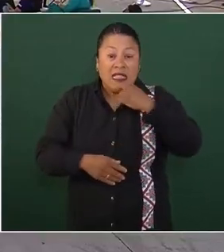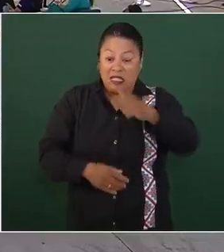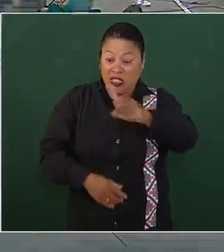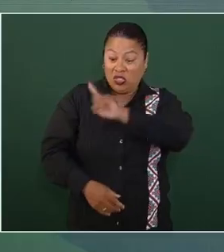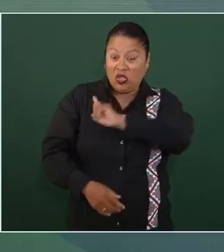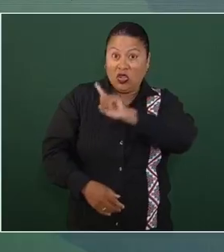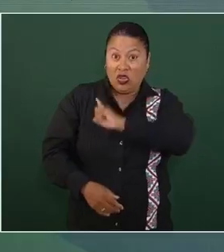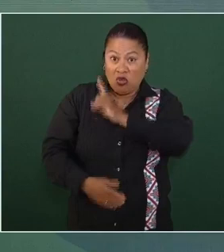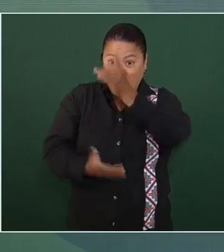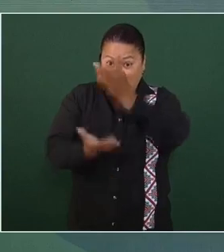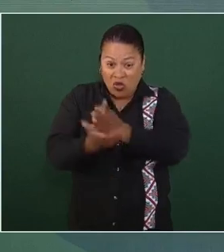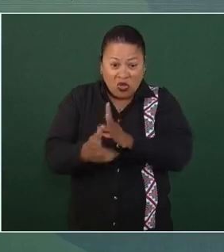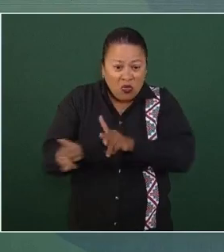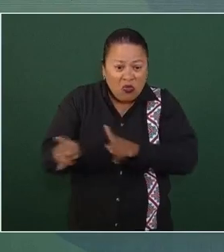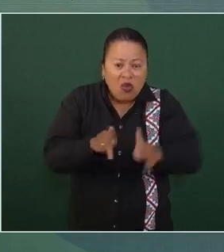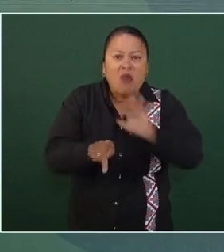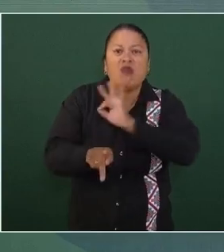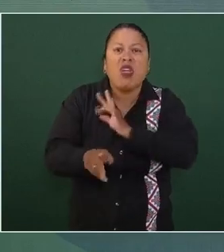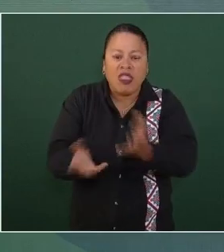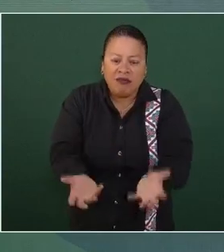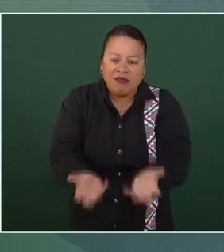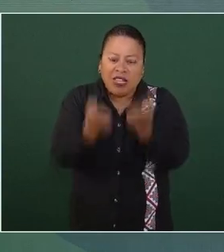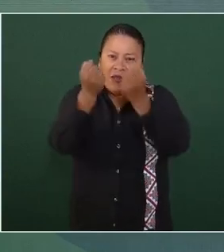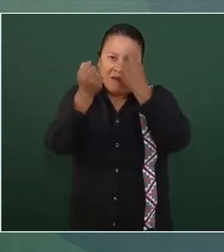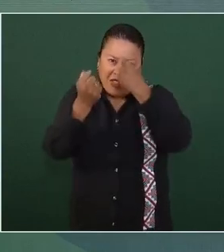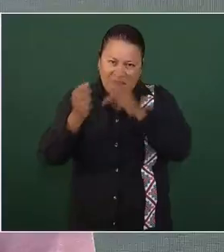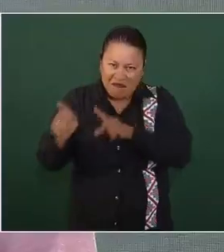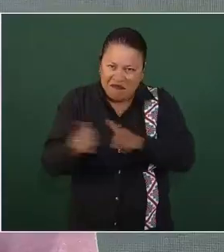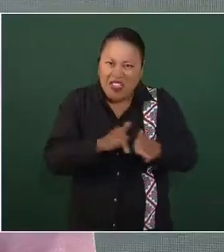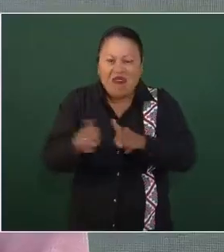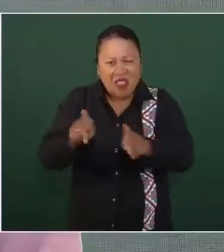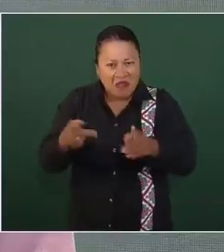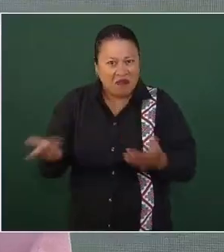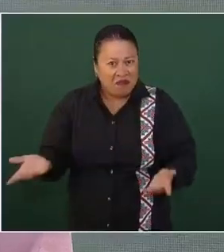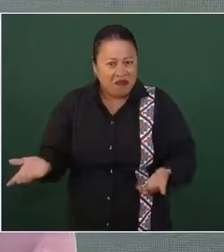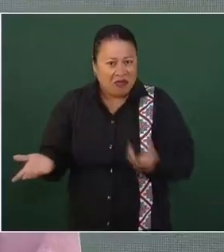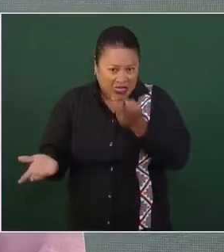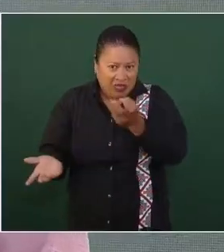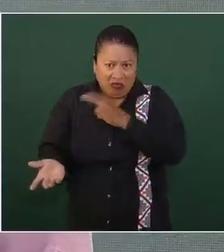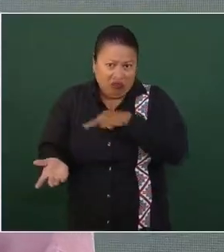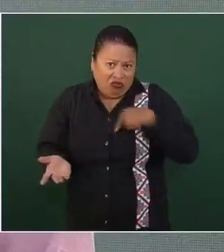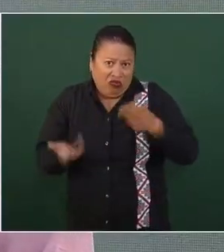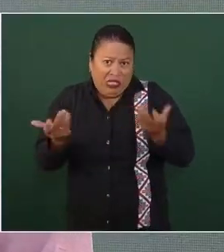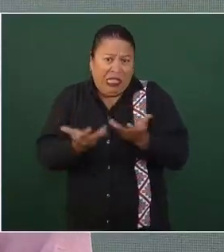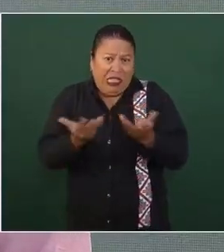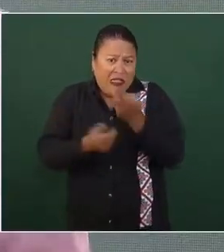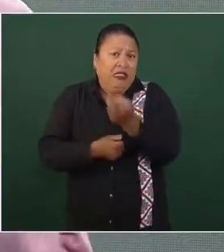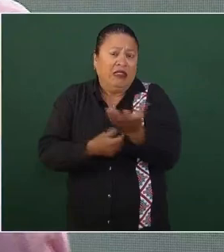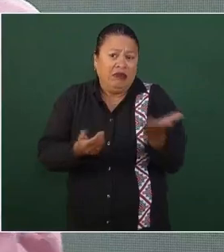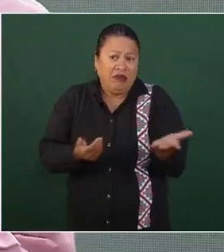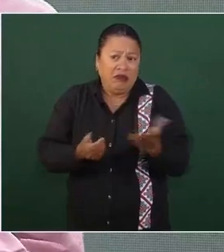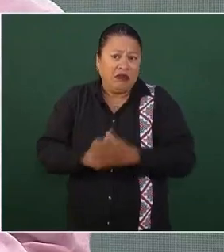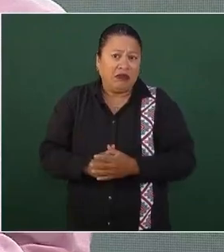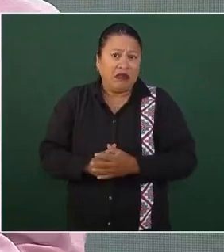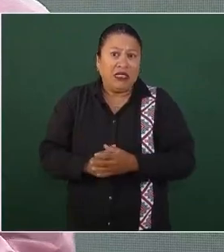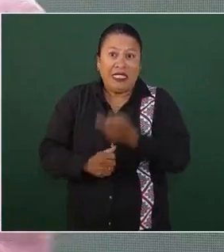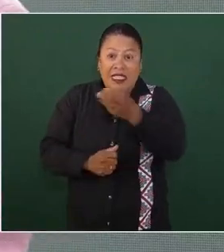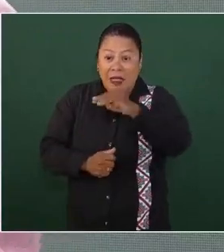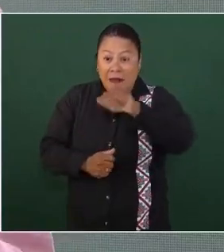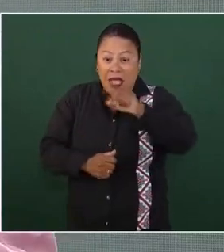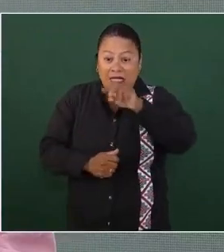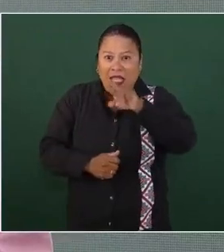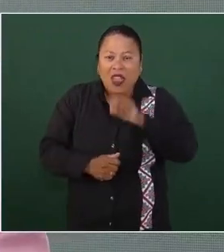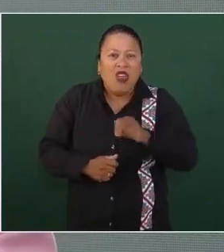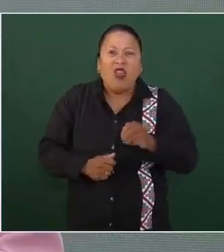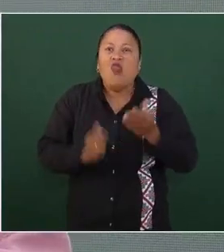puede salvar al pueblo y eso es lo que estamos haciendo entonces Madero no